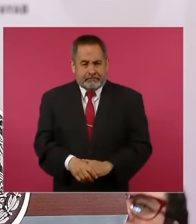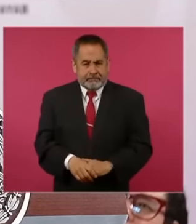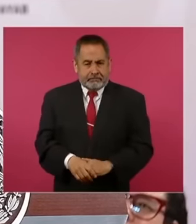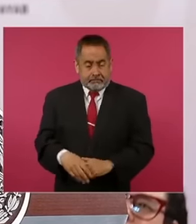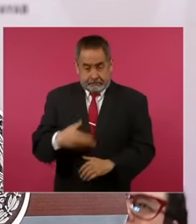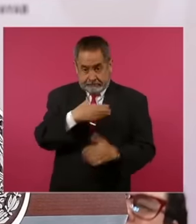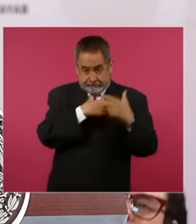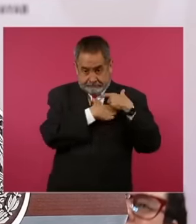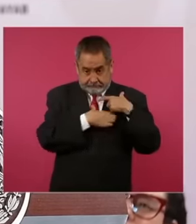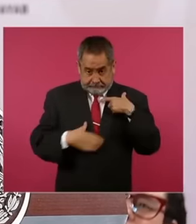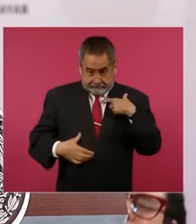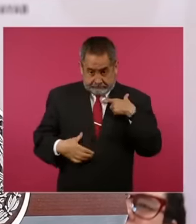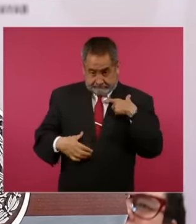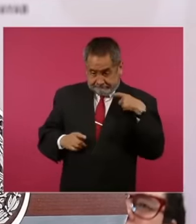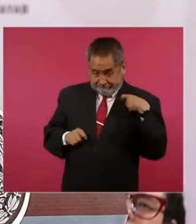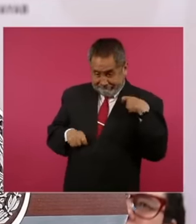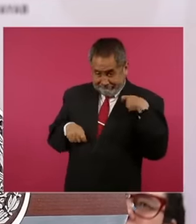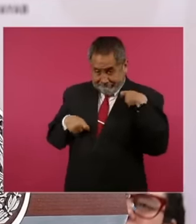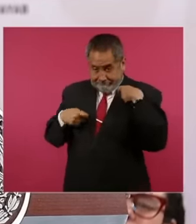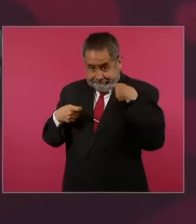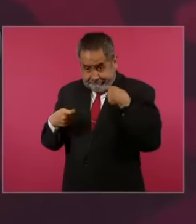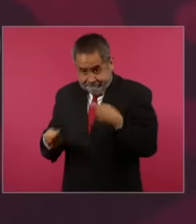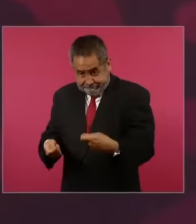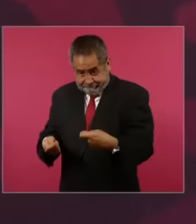entregando la banda presidencial.